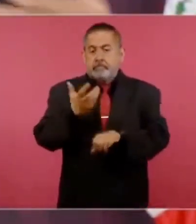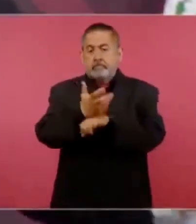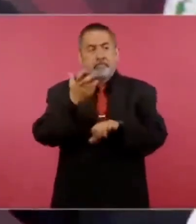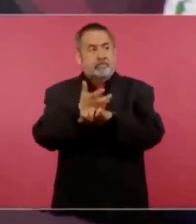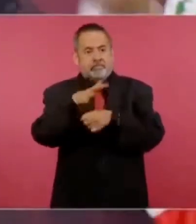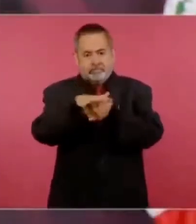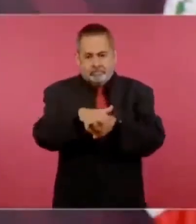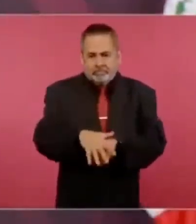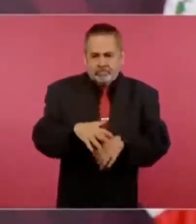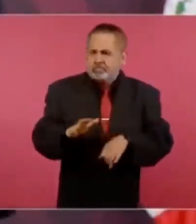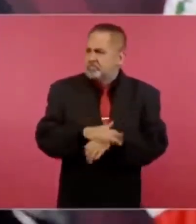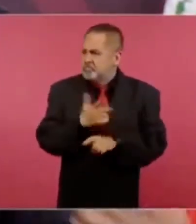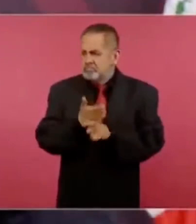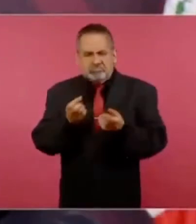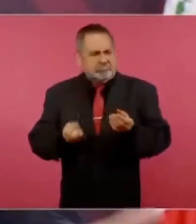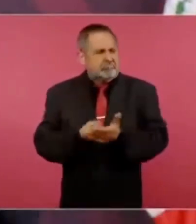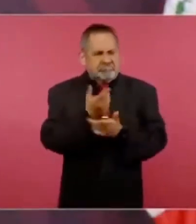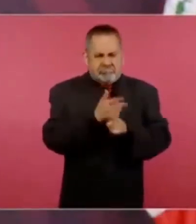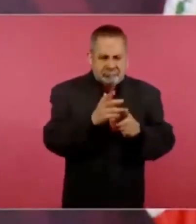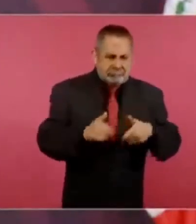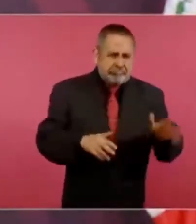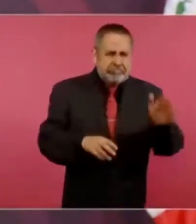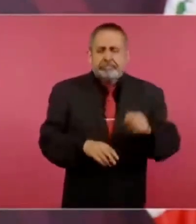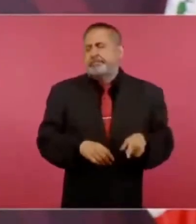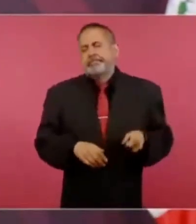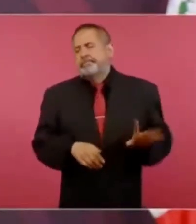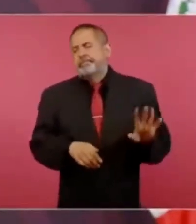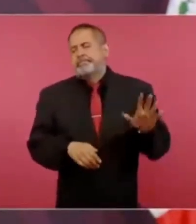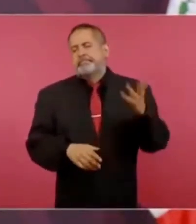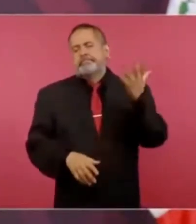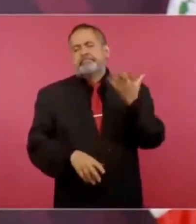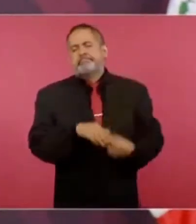Unidos y ¿por qué los dejaron libre? Pues ya